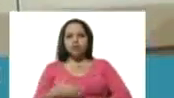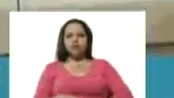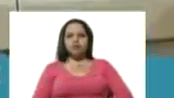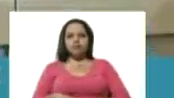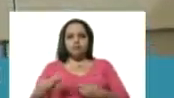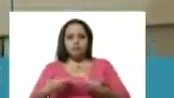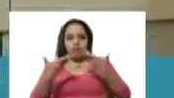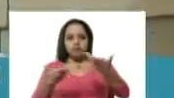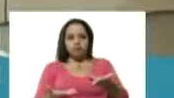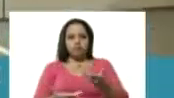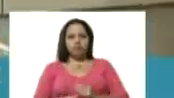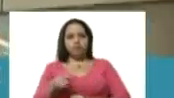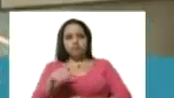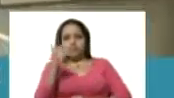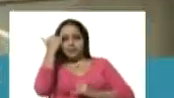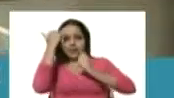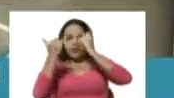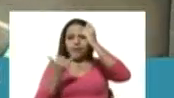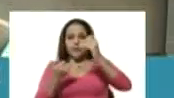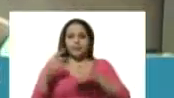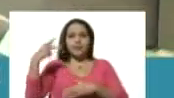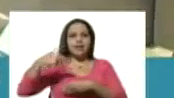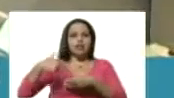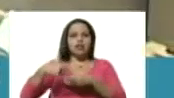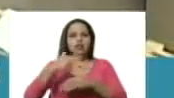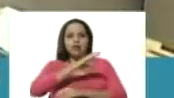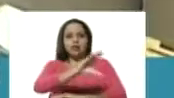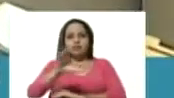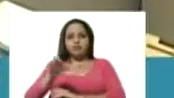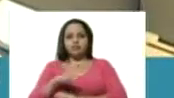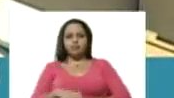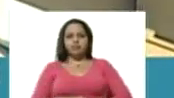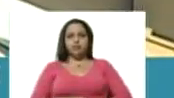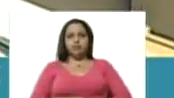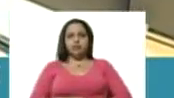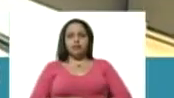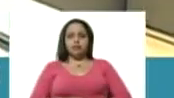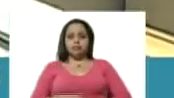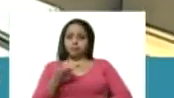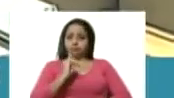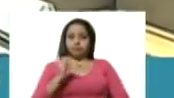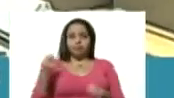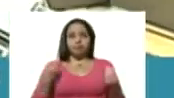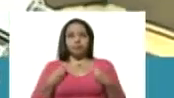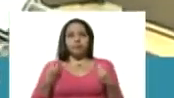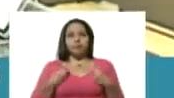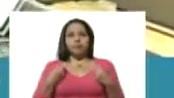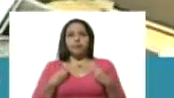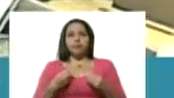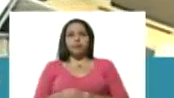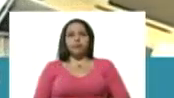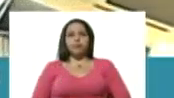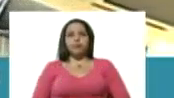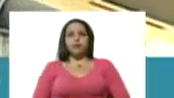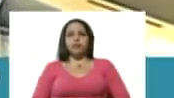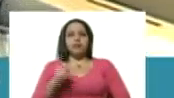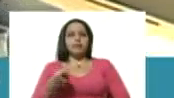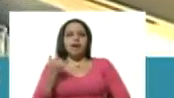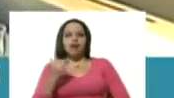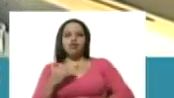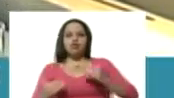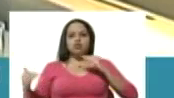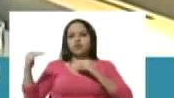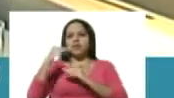endilgarle a esta iniciativa. Petrocaribe no solo tiene vida, sino que va a adquirir un nivel superior